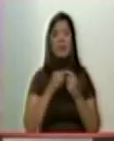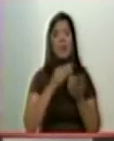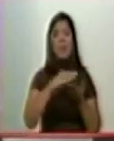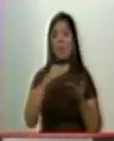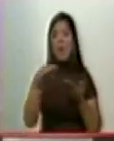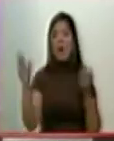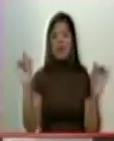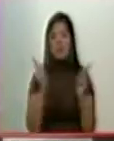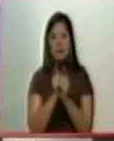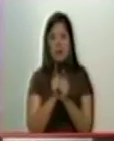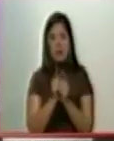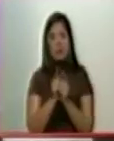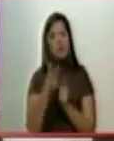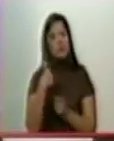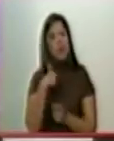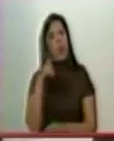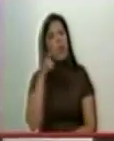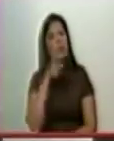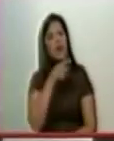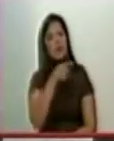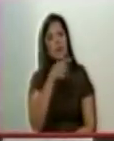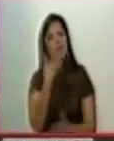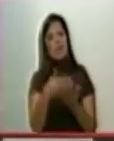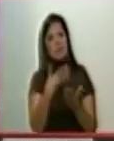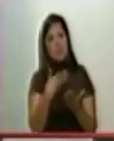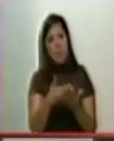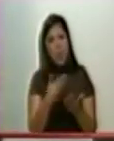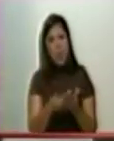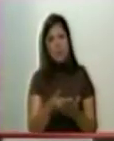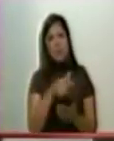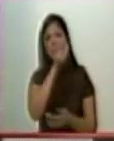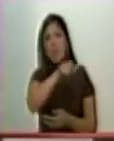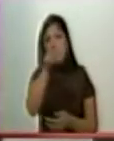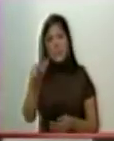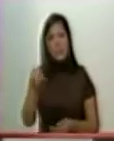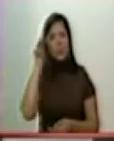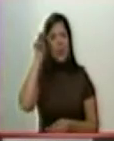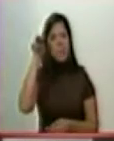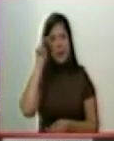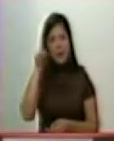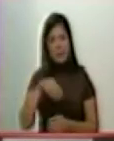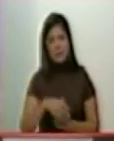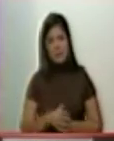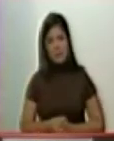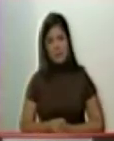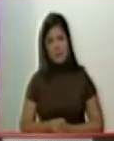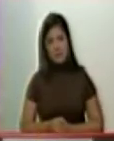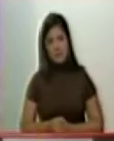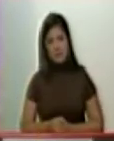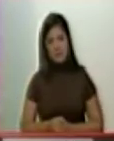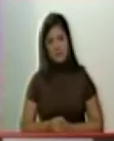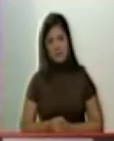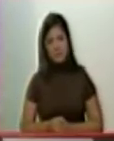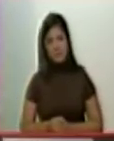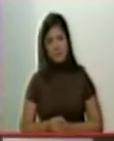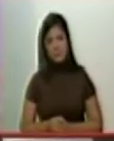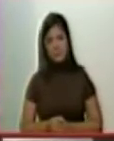Aquí escuchaba yo los testimonios de las maestras y de los maestros que